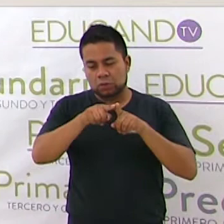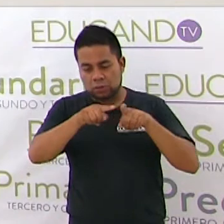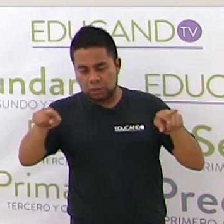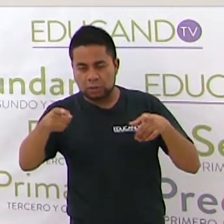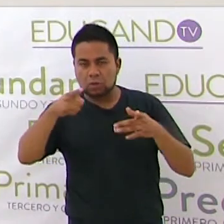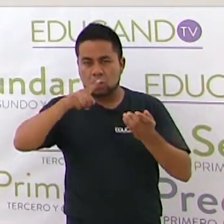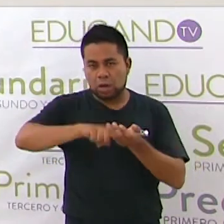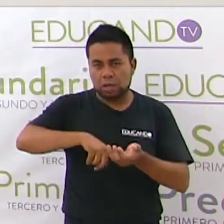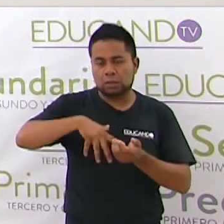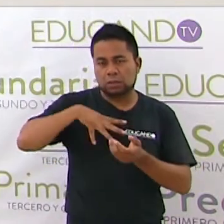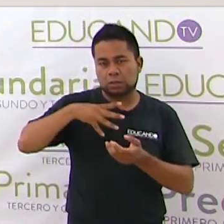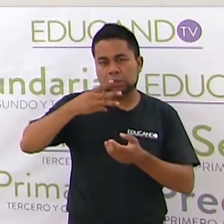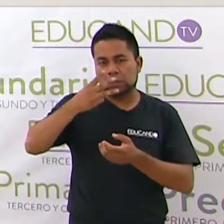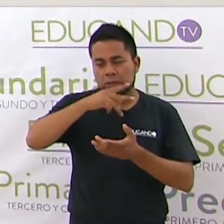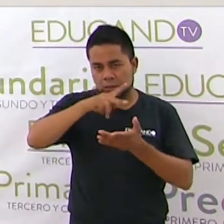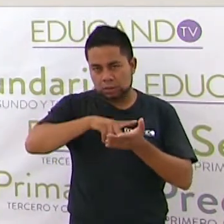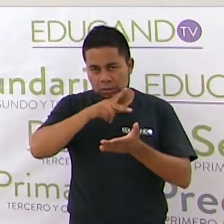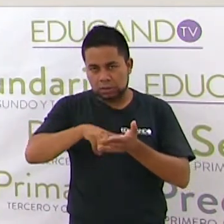veces